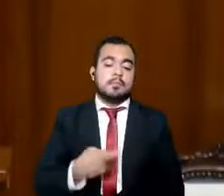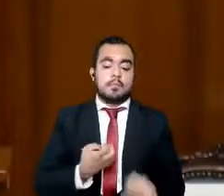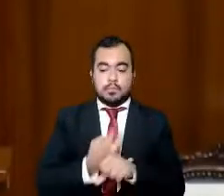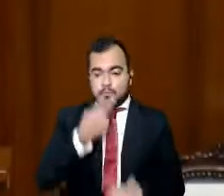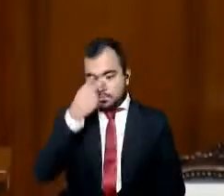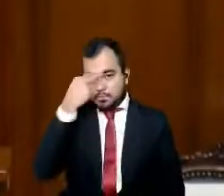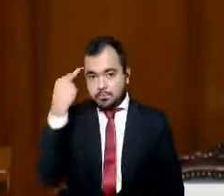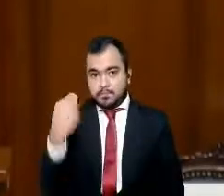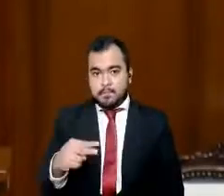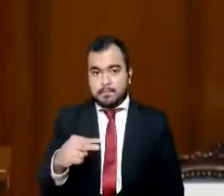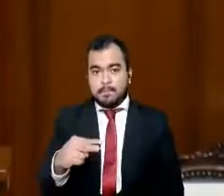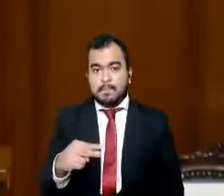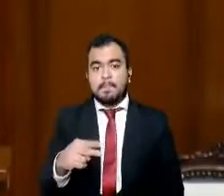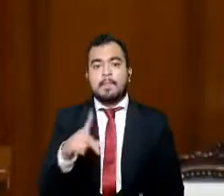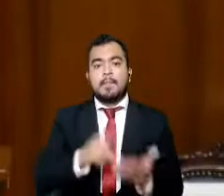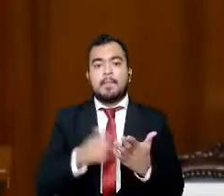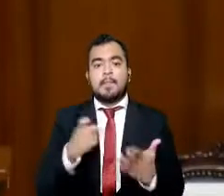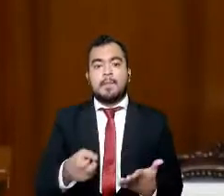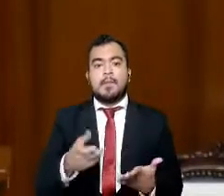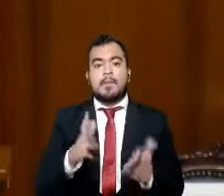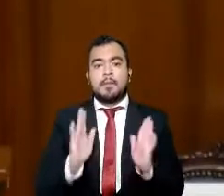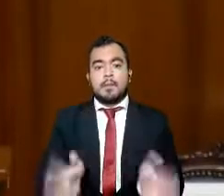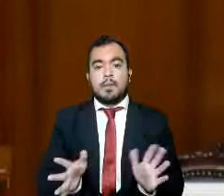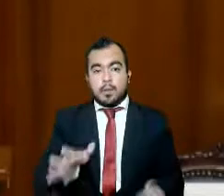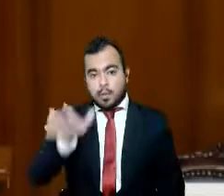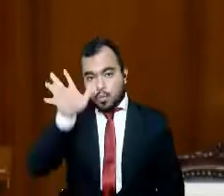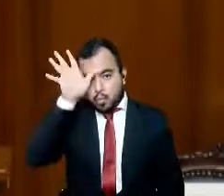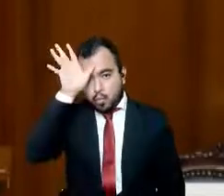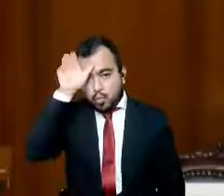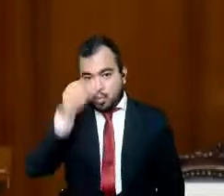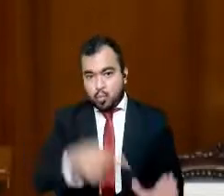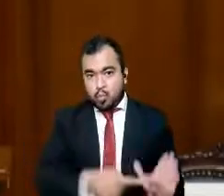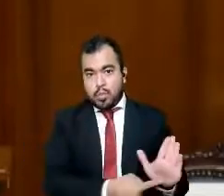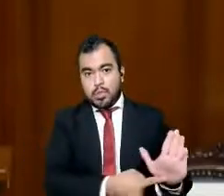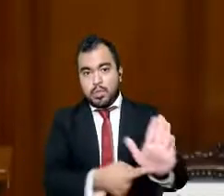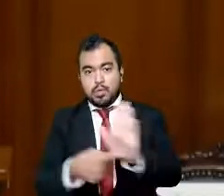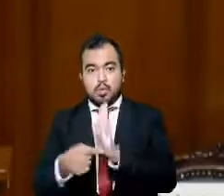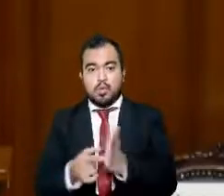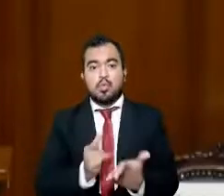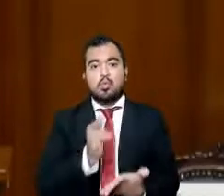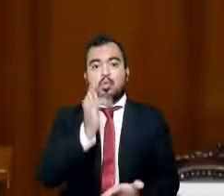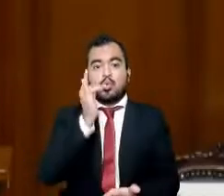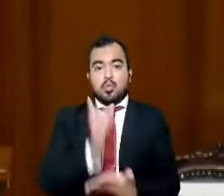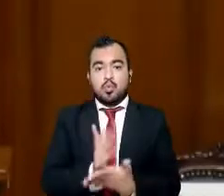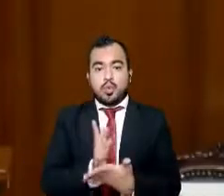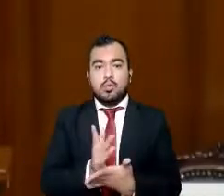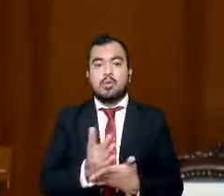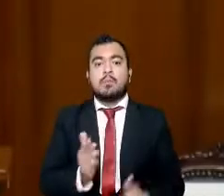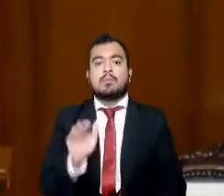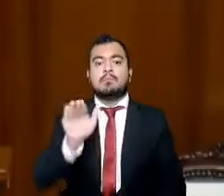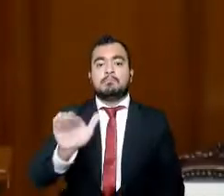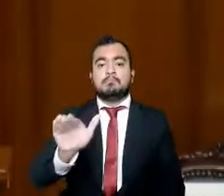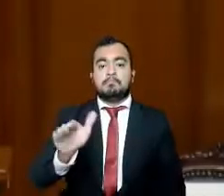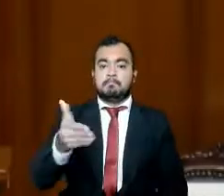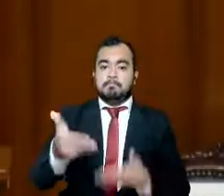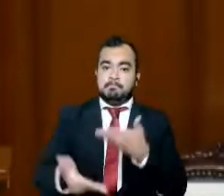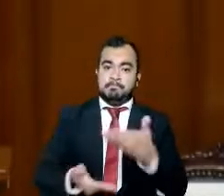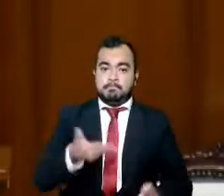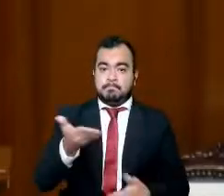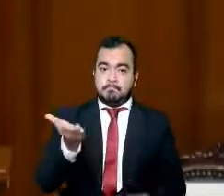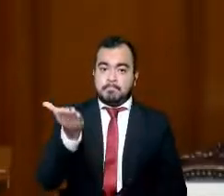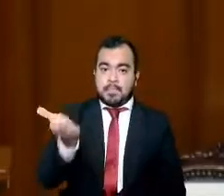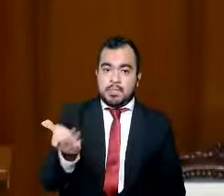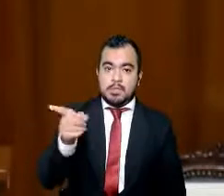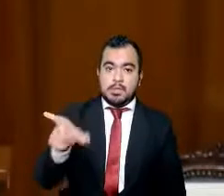el siguiente punto de acuerdo. Único, se exhorta de manera respetuosa al Gobierno del Estado de México